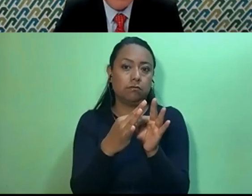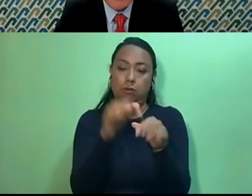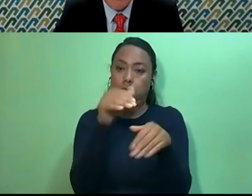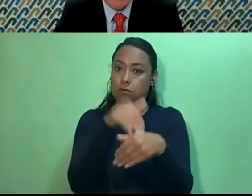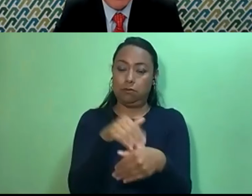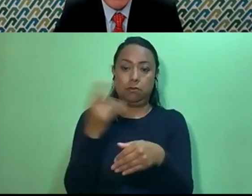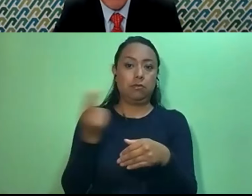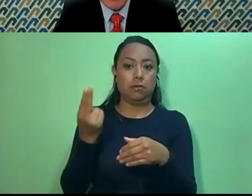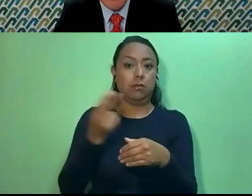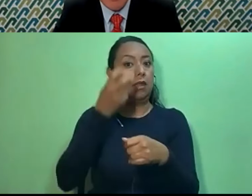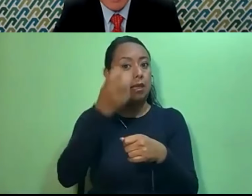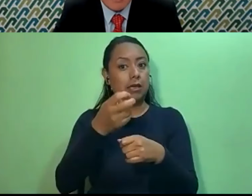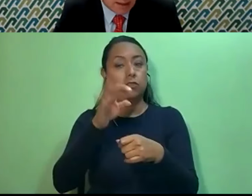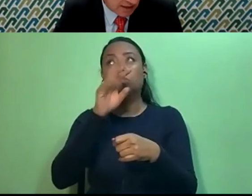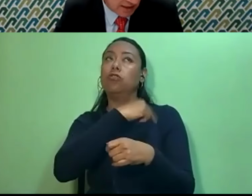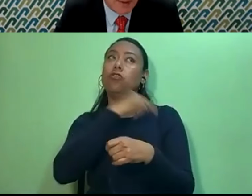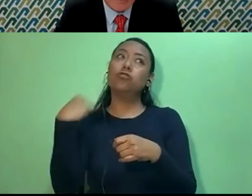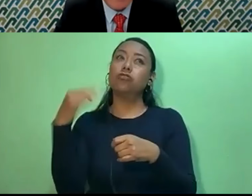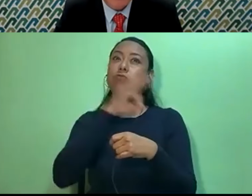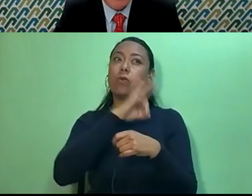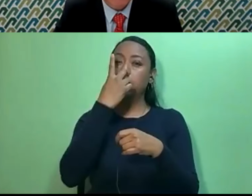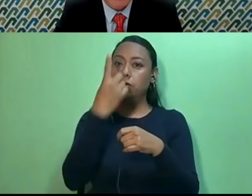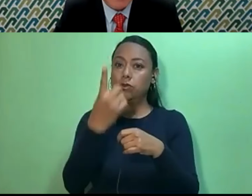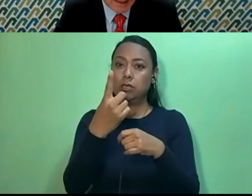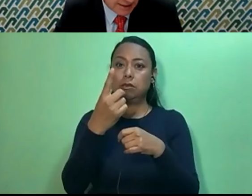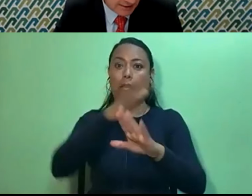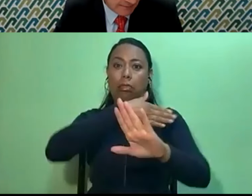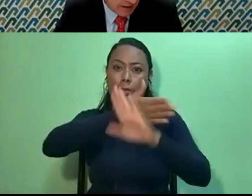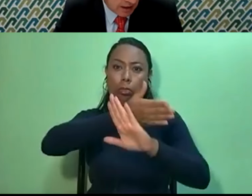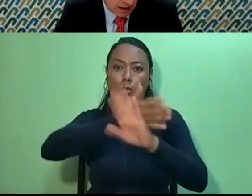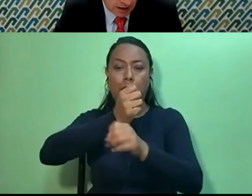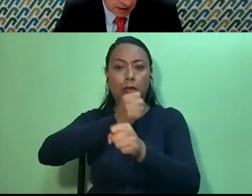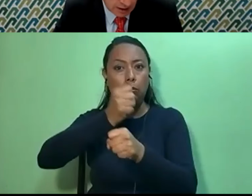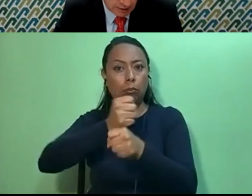un castigo ni a la ciudad de su carácter de entidad federativa ni a sus habitantes.